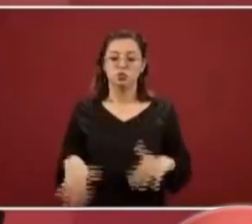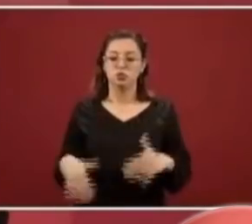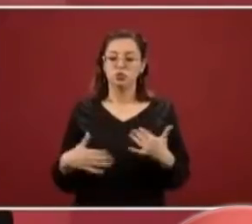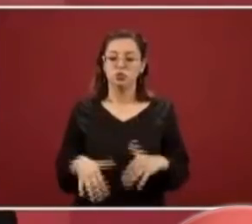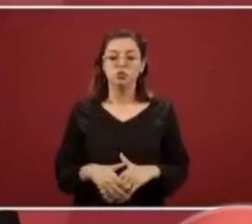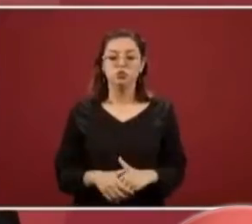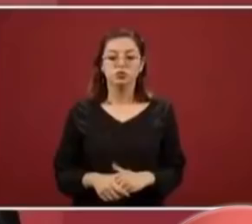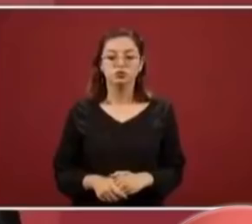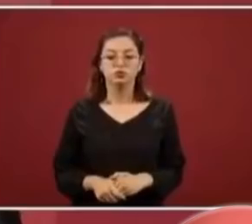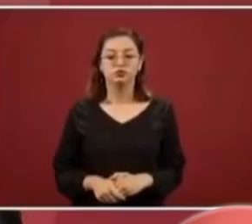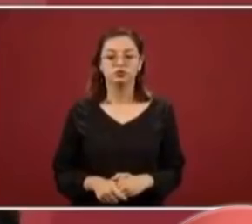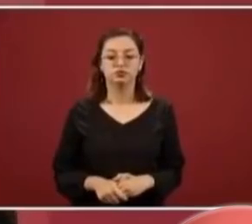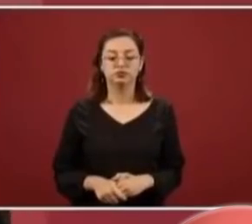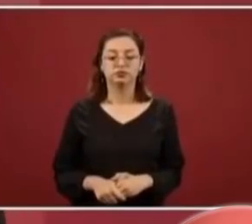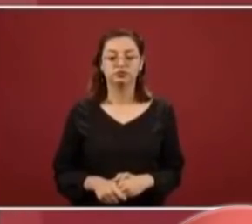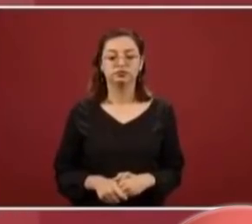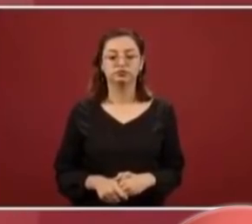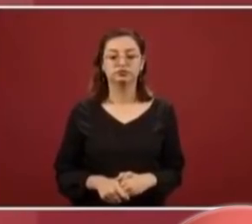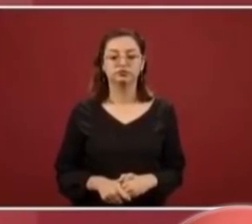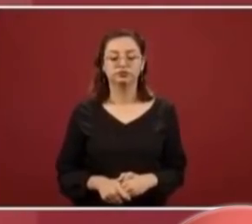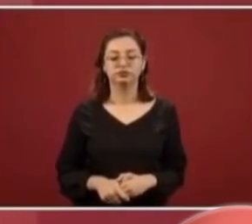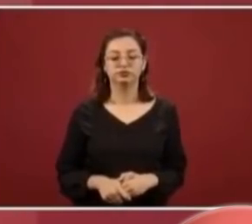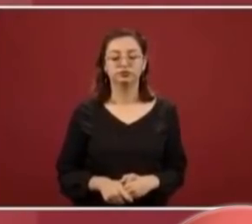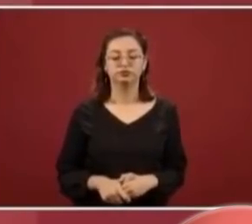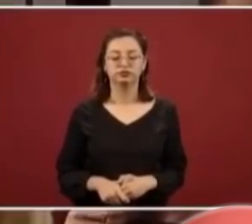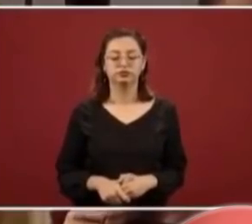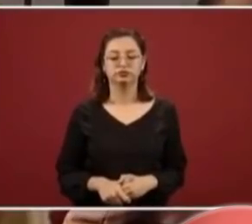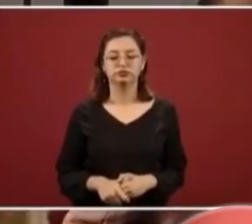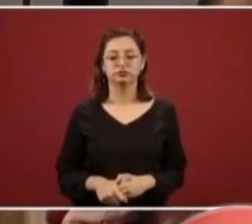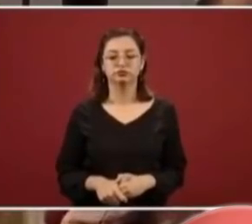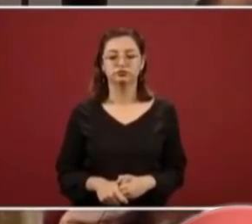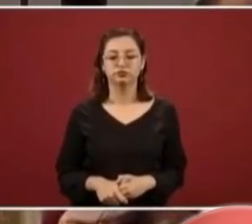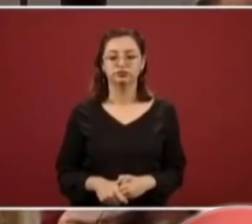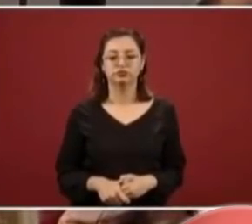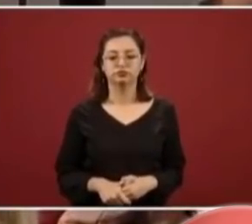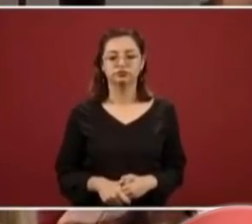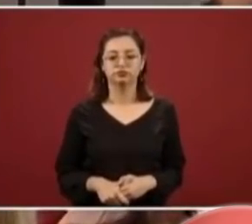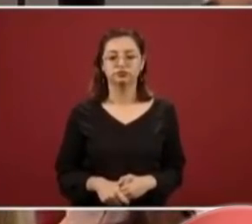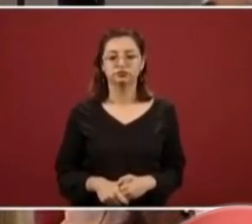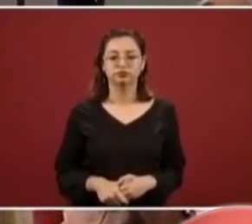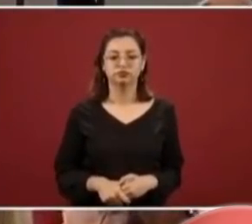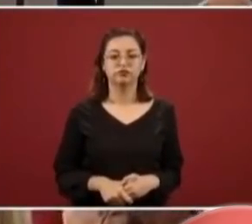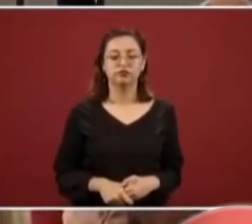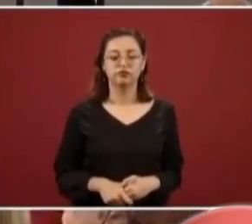Se enfrentó una